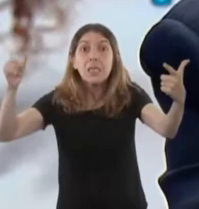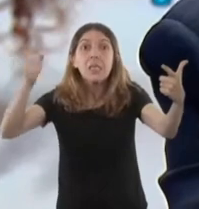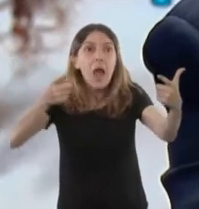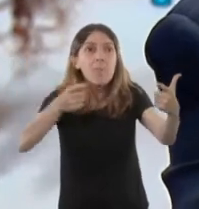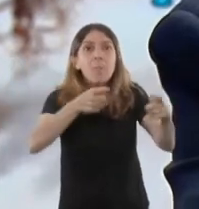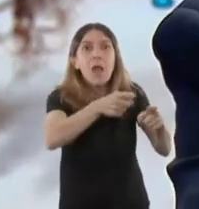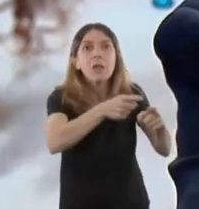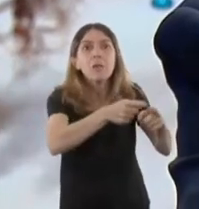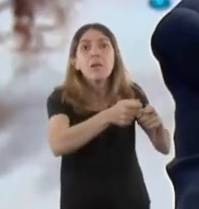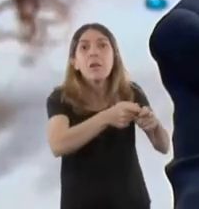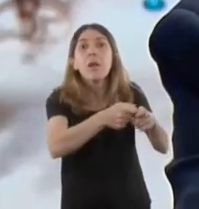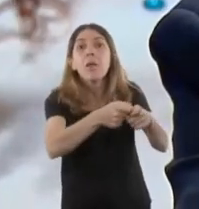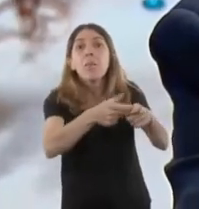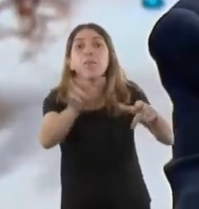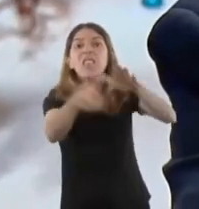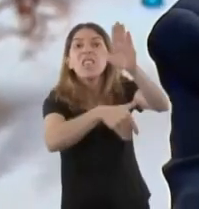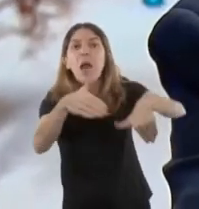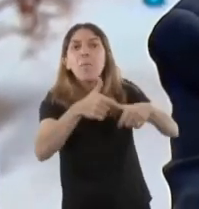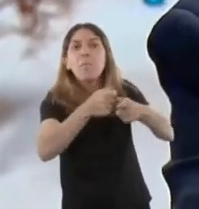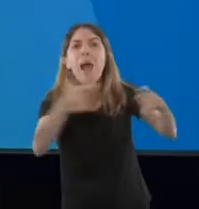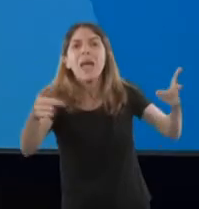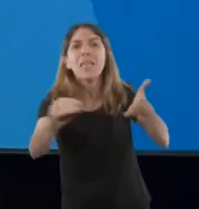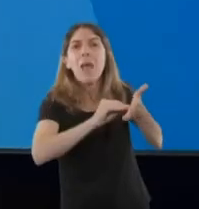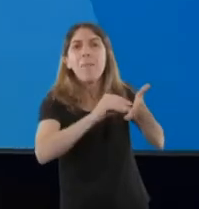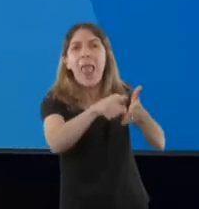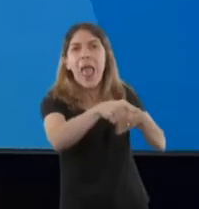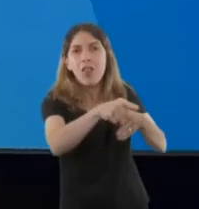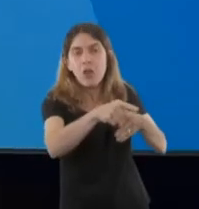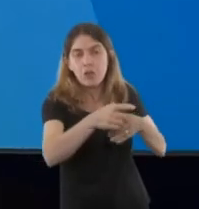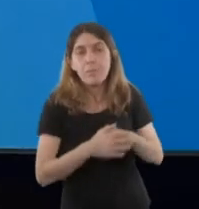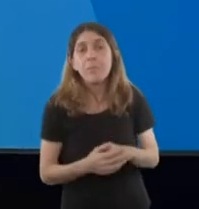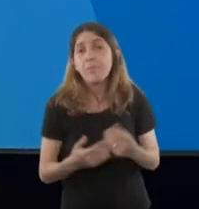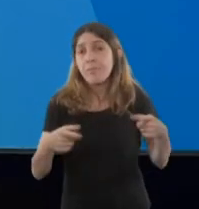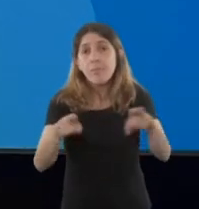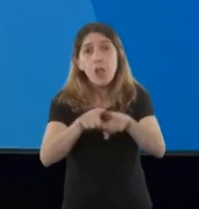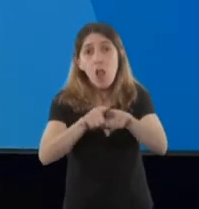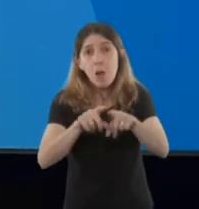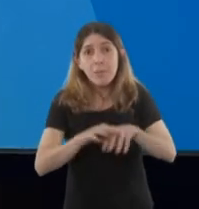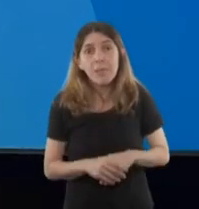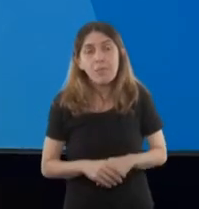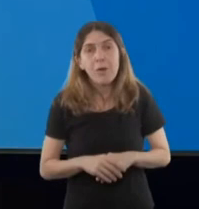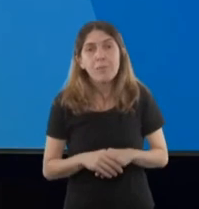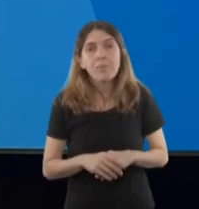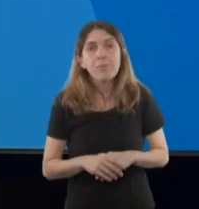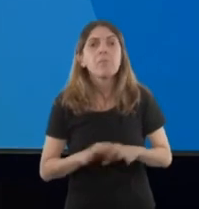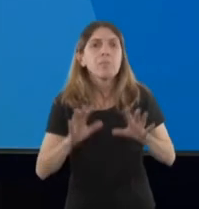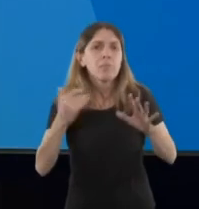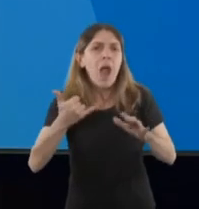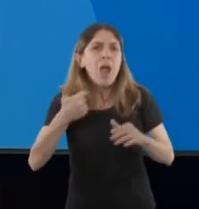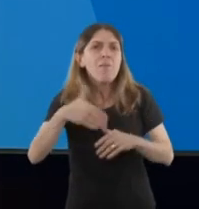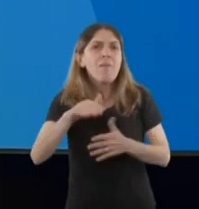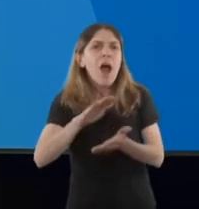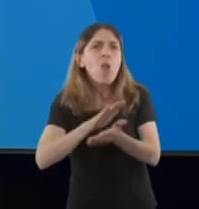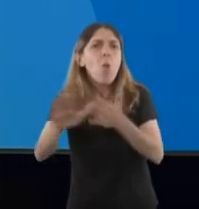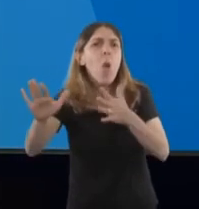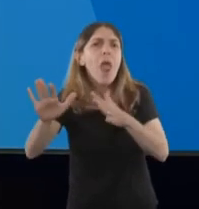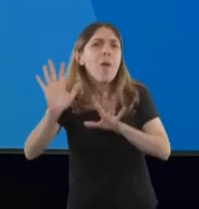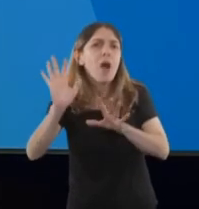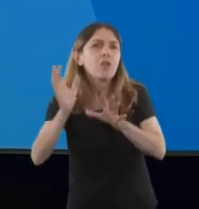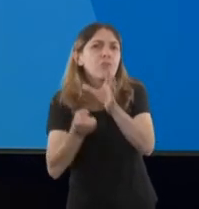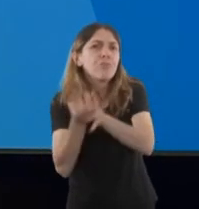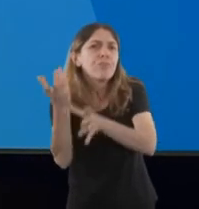en el interior productivo de la argentina lo mismo alrededor de nuevas actividades económicas